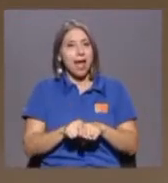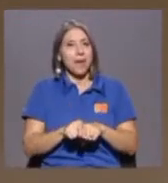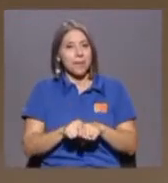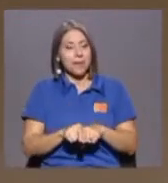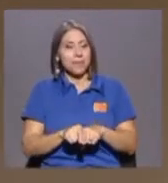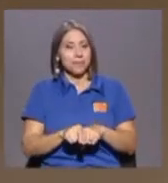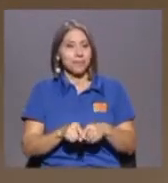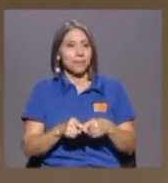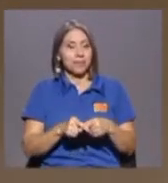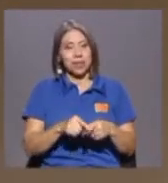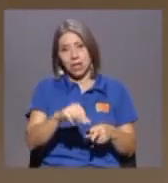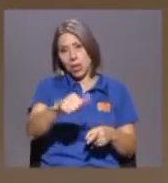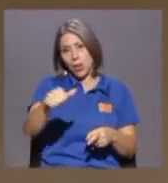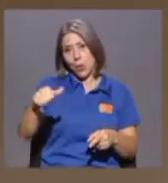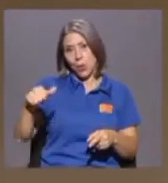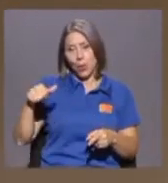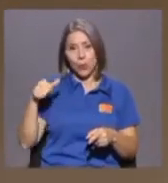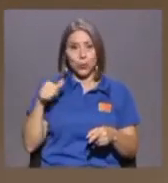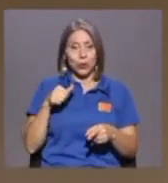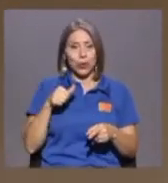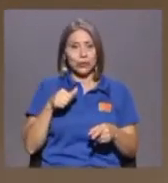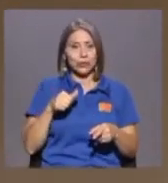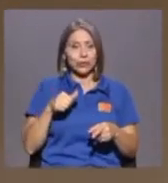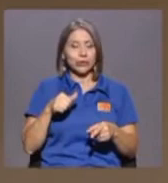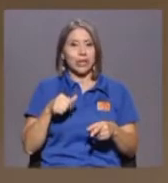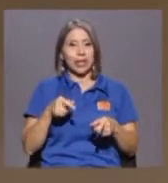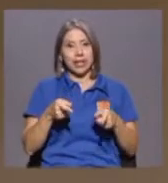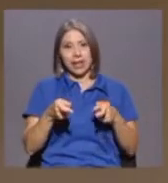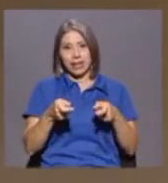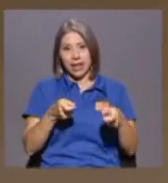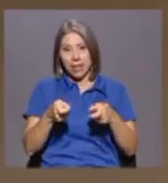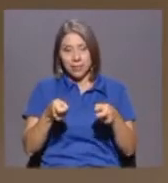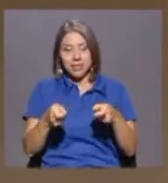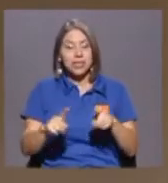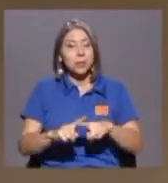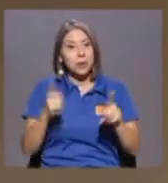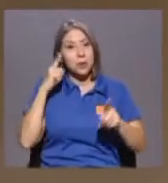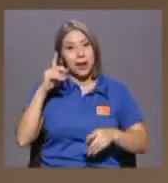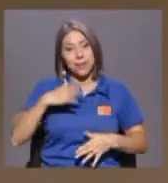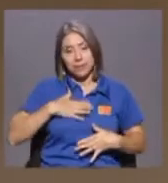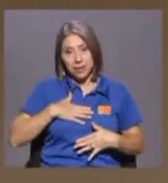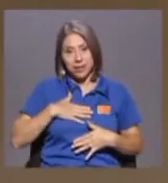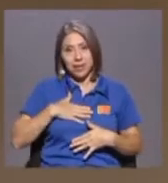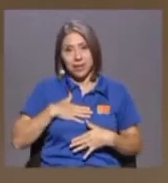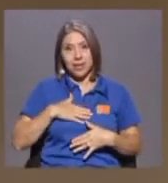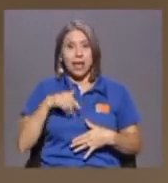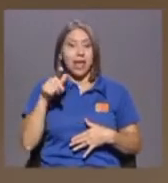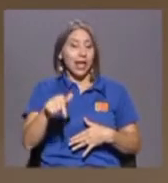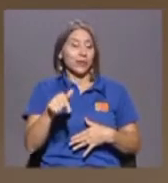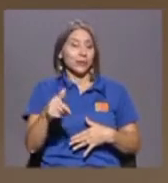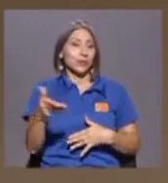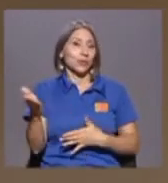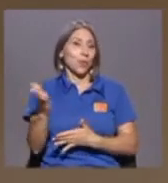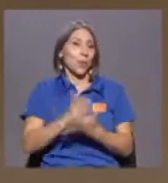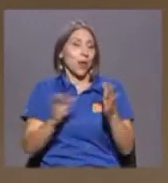me imagino que el resto de la administración, pero para mí ese es un blasón. No sé